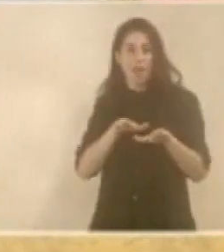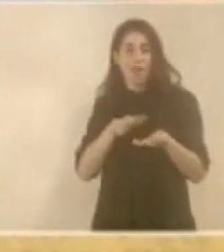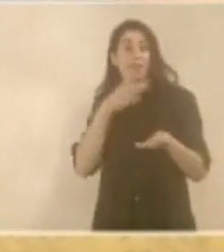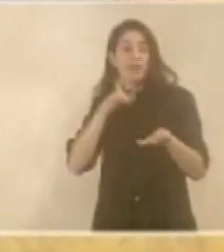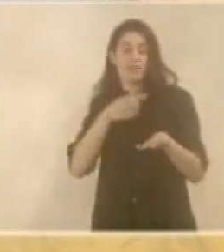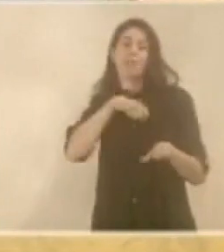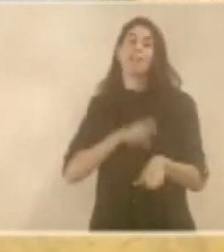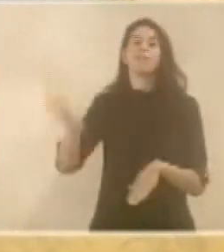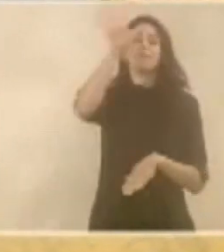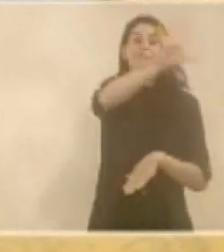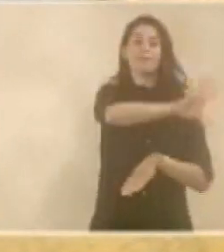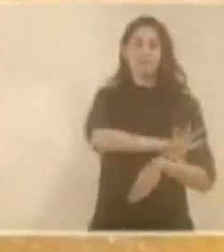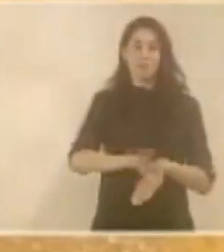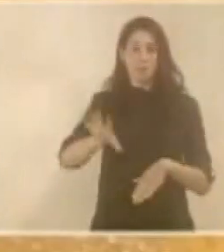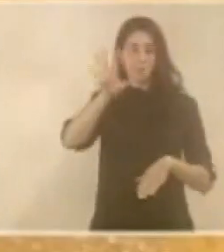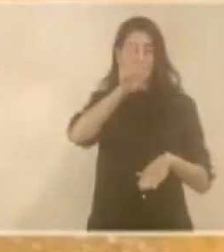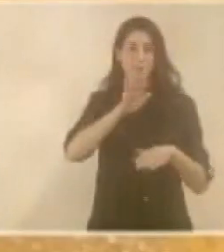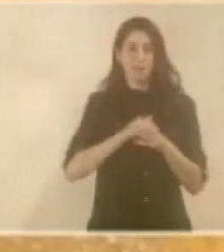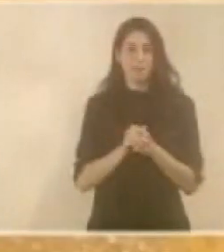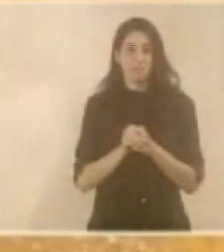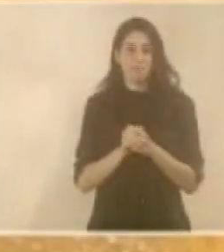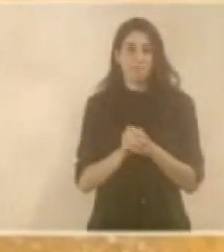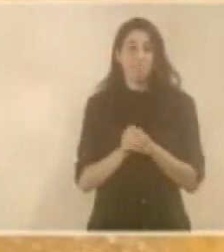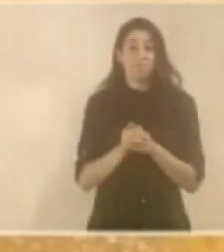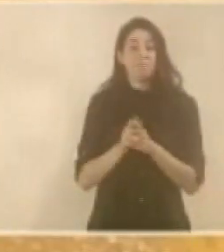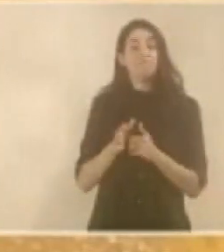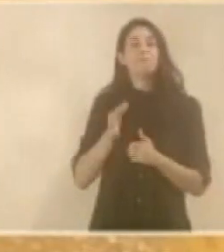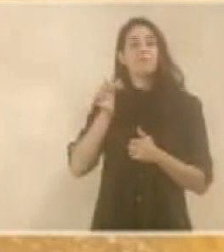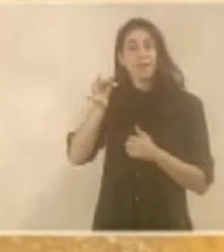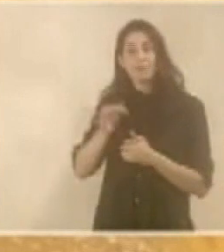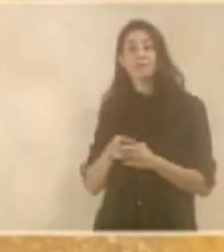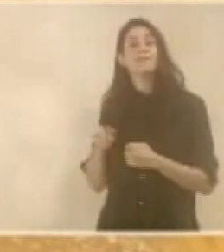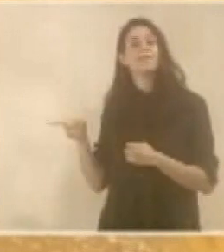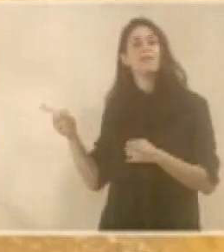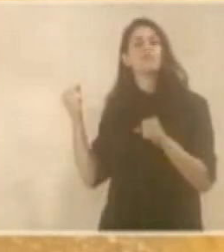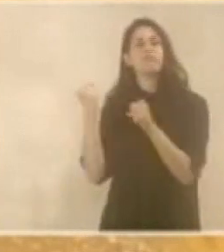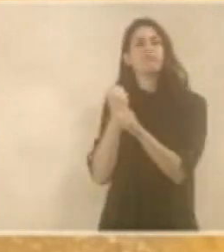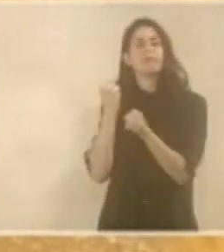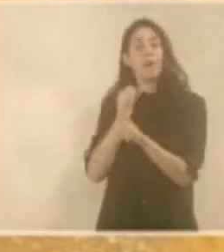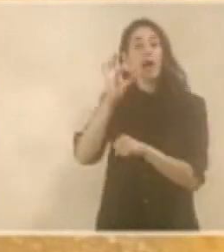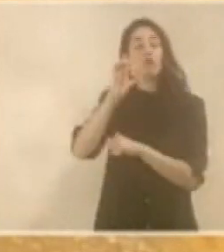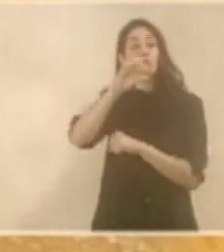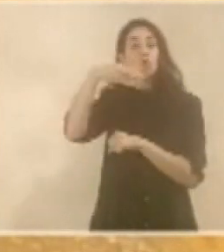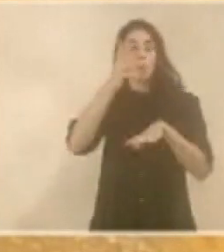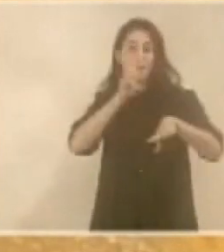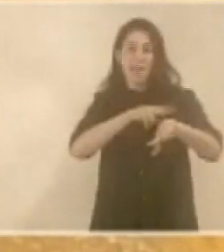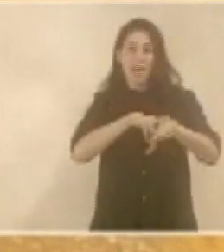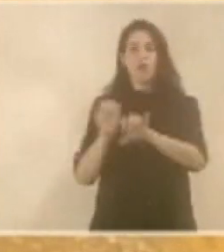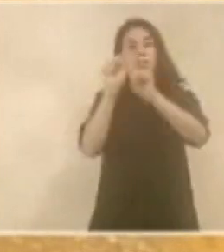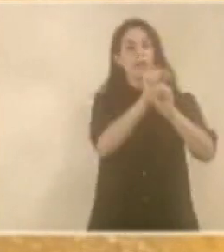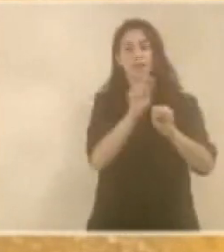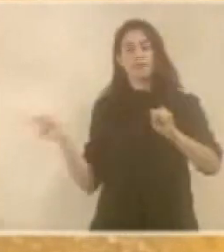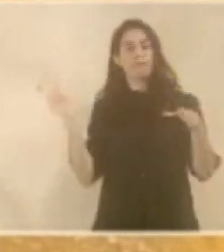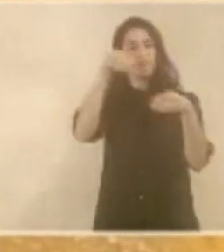nuestras Fuerzas Armadas. Gratísimo recuerdo dejó además su paso por la Subdelegación de Defensa en Almería, en la que siempre mantuvo